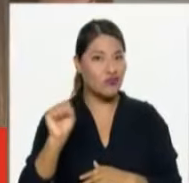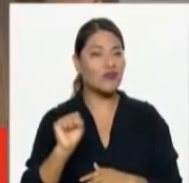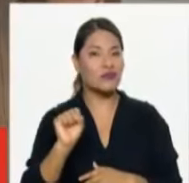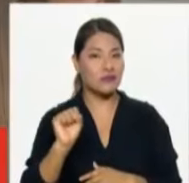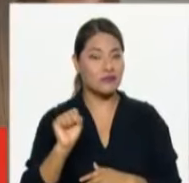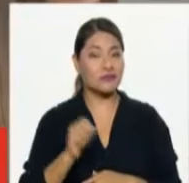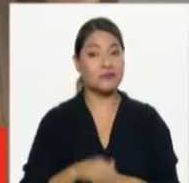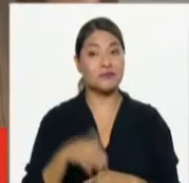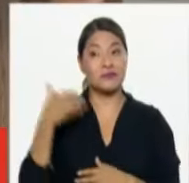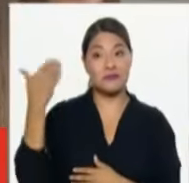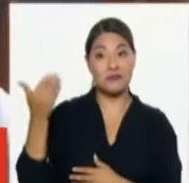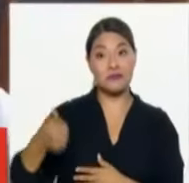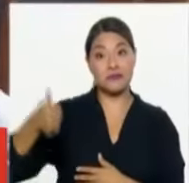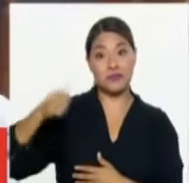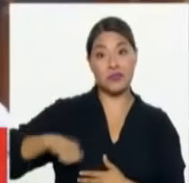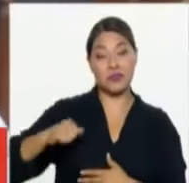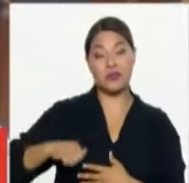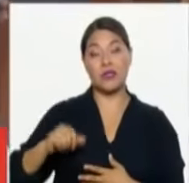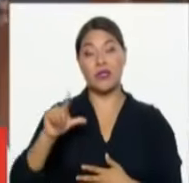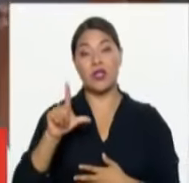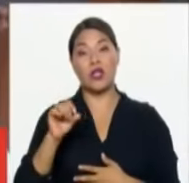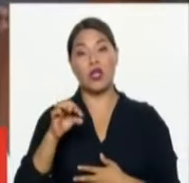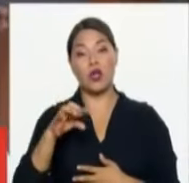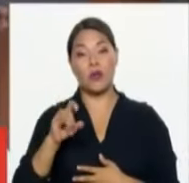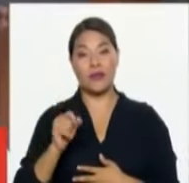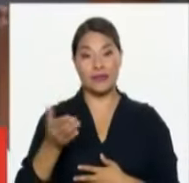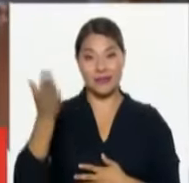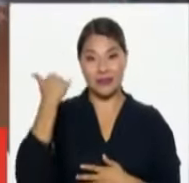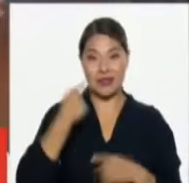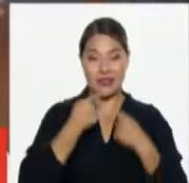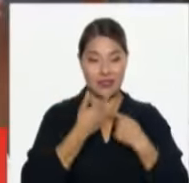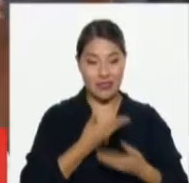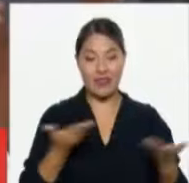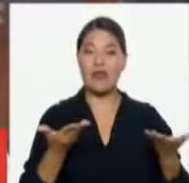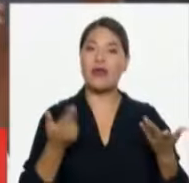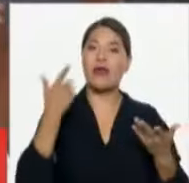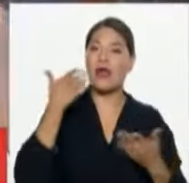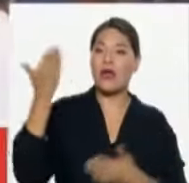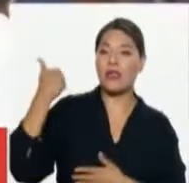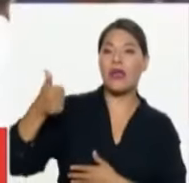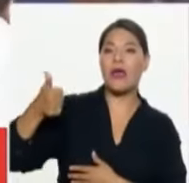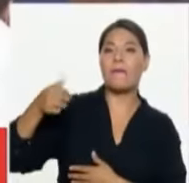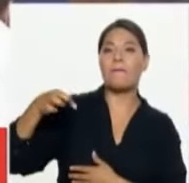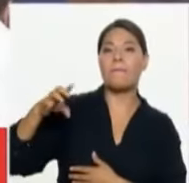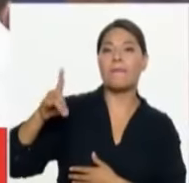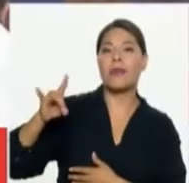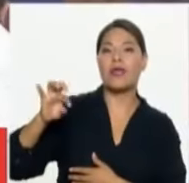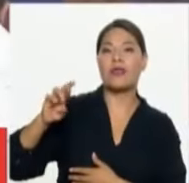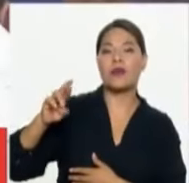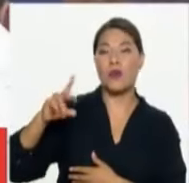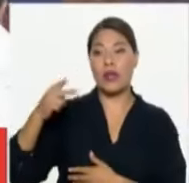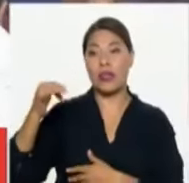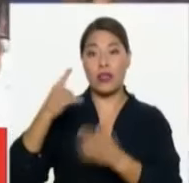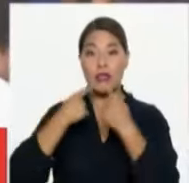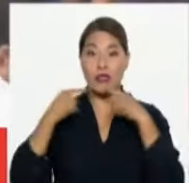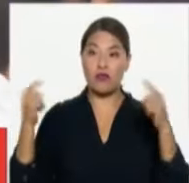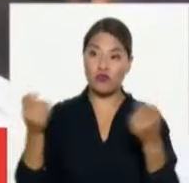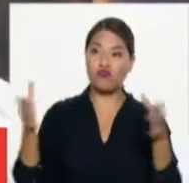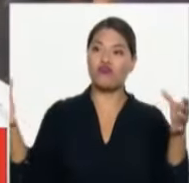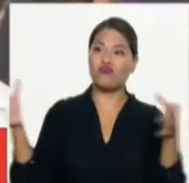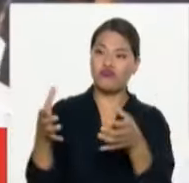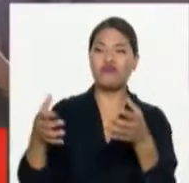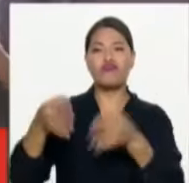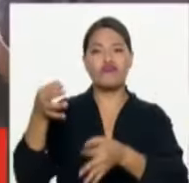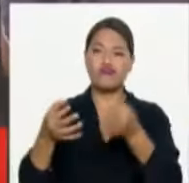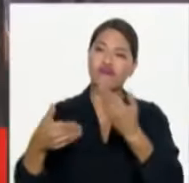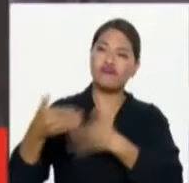Rafael López Aliaga, participó de la audiencia pública realizada por el magistrado Pedro Hernández en el Tribunal Constitucional, en la cual se evaluó